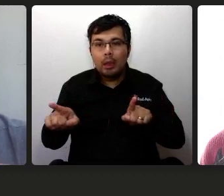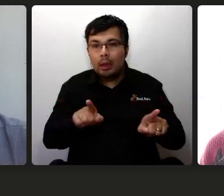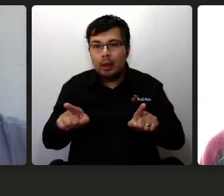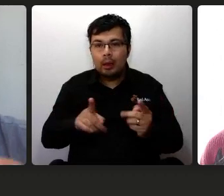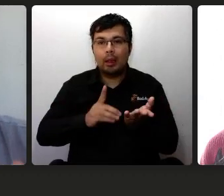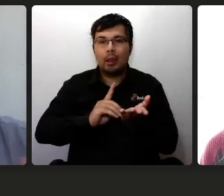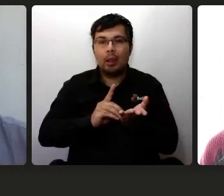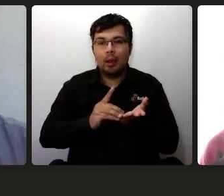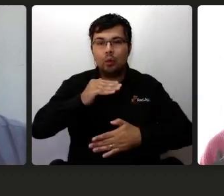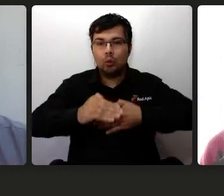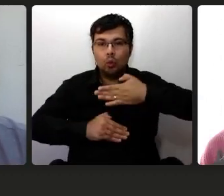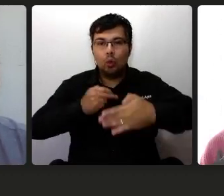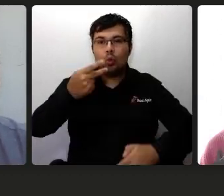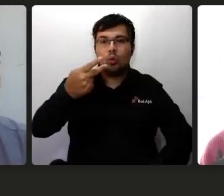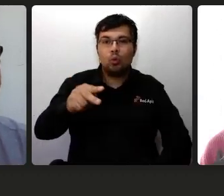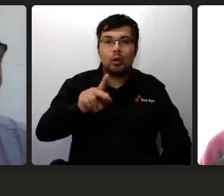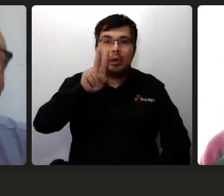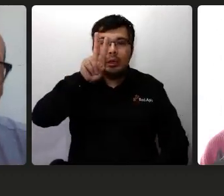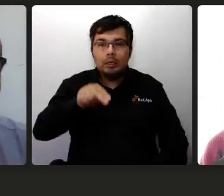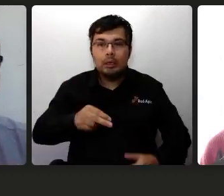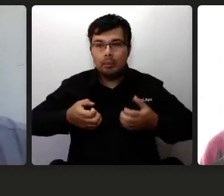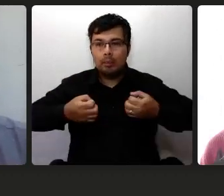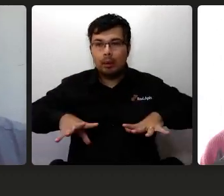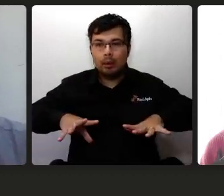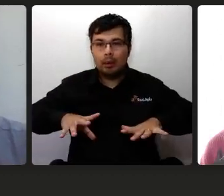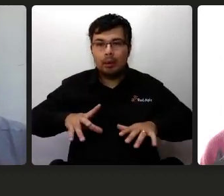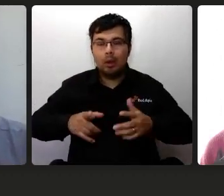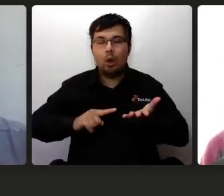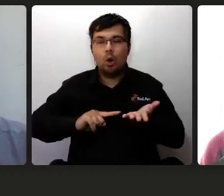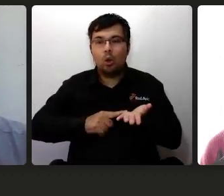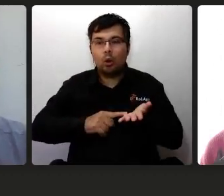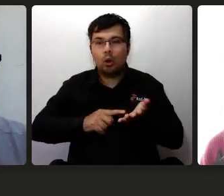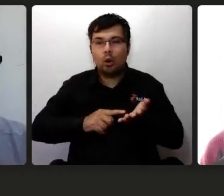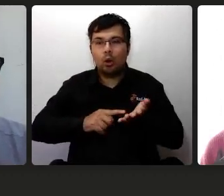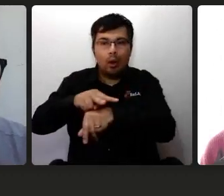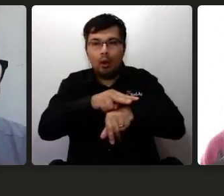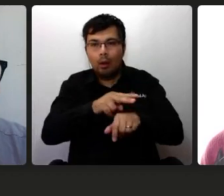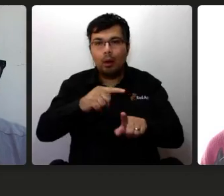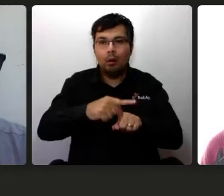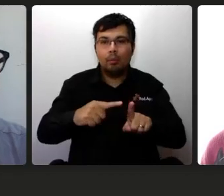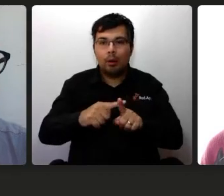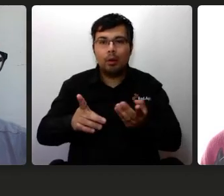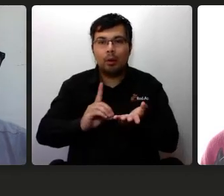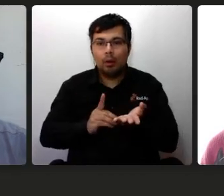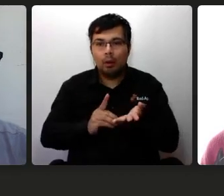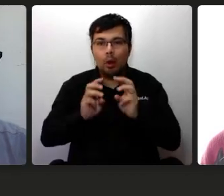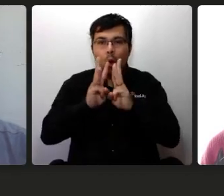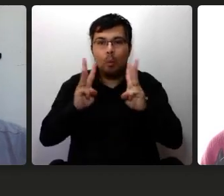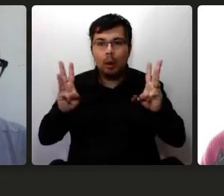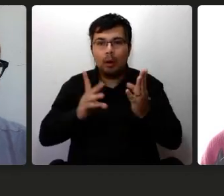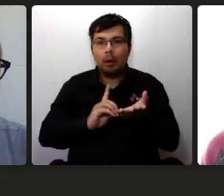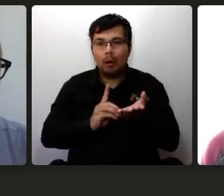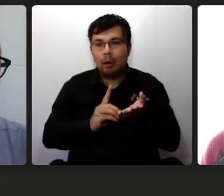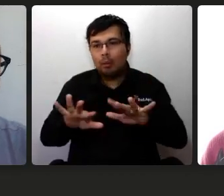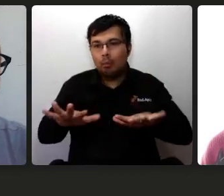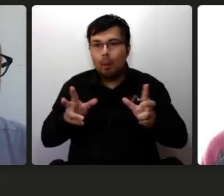digitalización sin perderse en lo técnico que implica administrar los canales digitales y el marketing digital? Es un poco